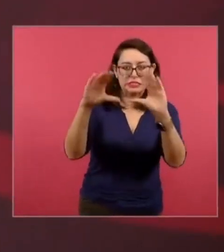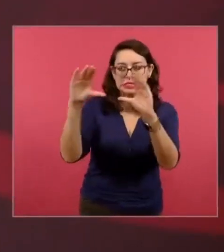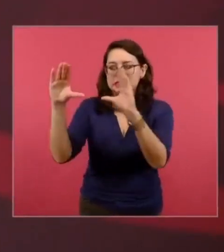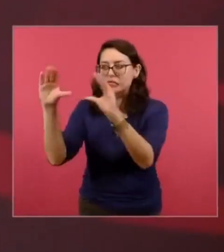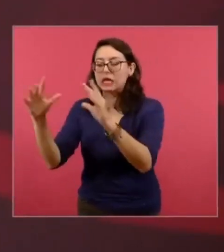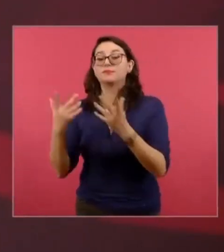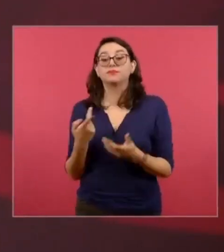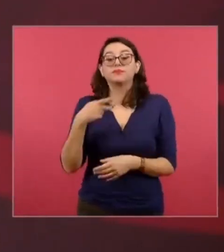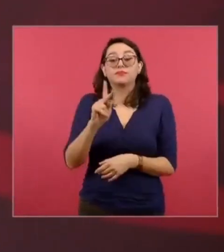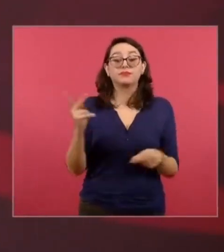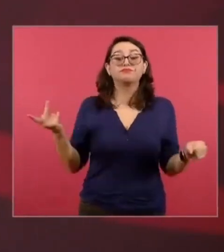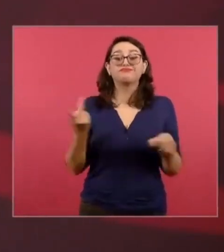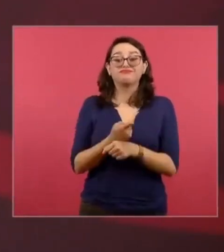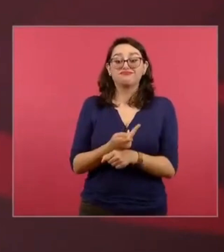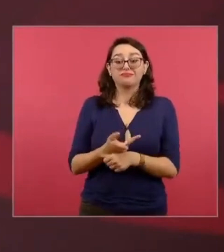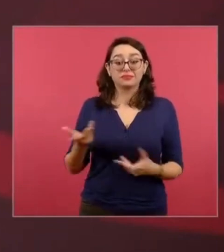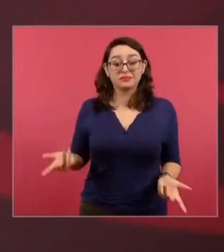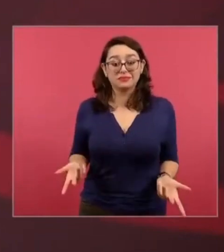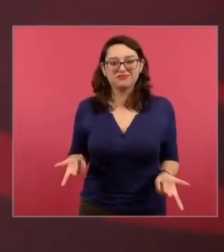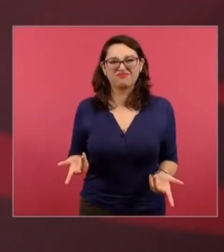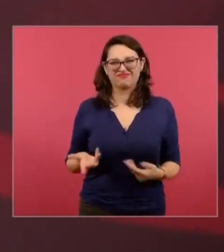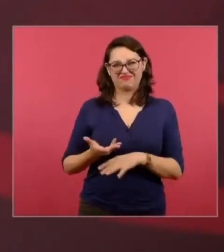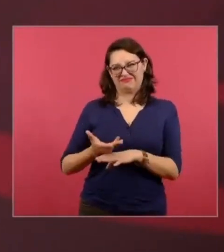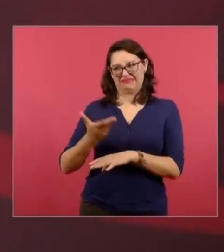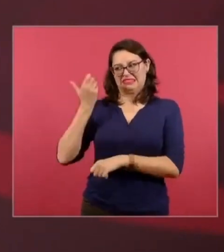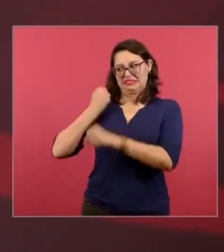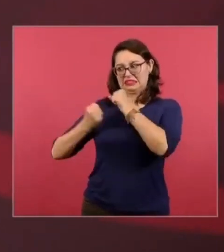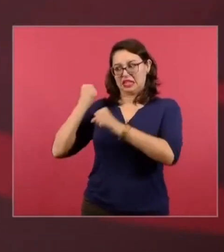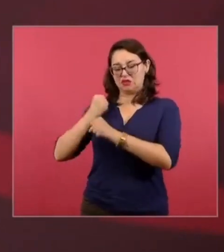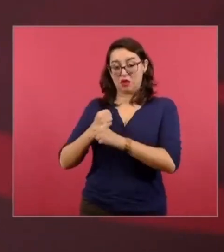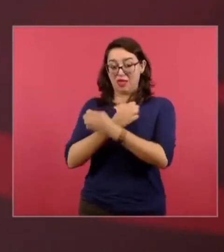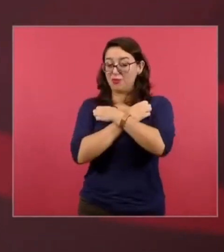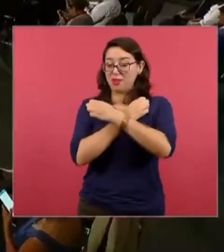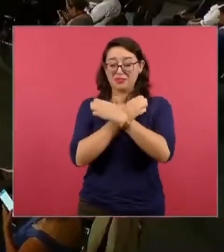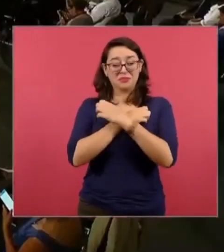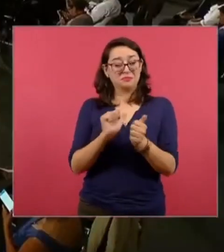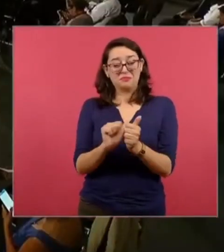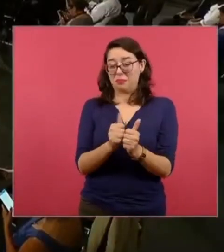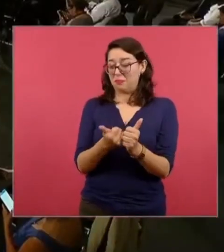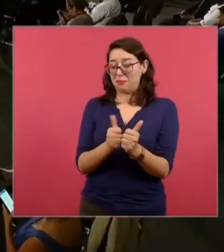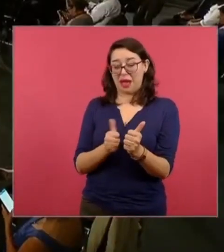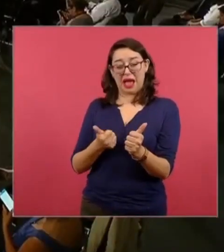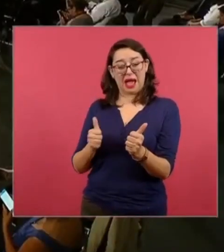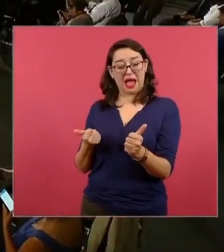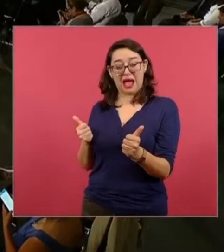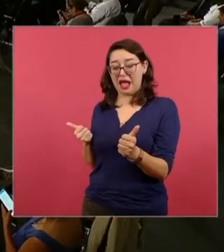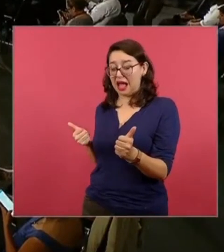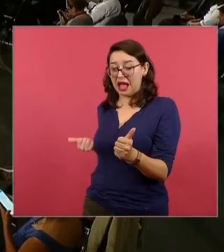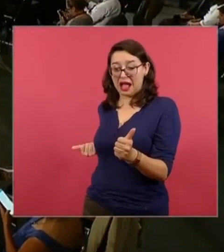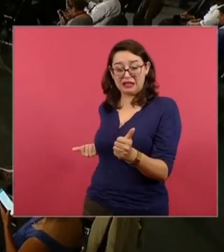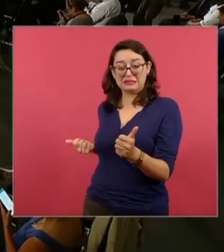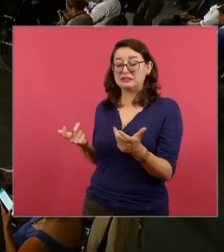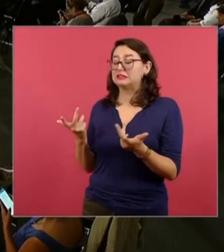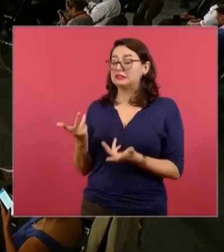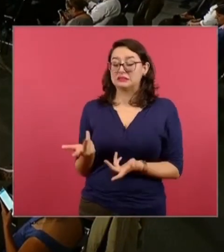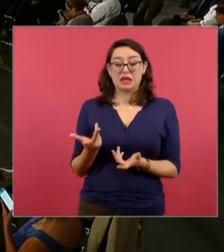aquella época los niveles de analfabetismo, las debilidades de infraestructura que habían en el interior del país hizo que aquellas